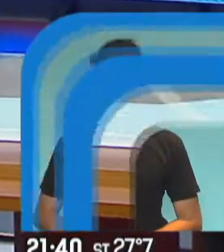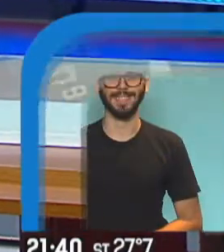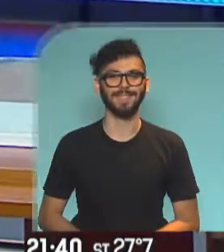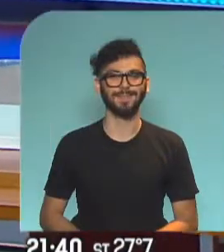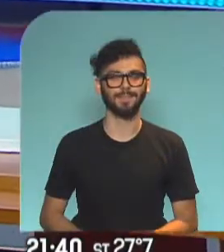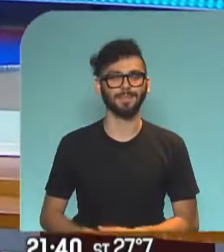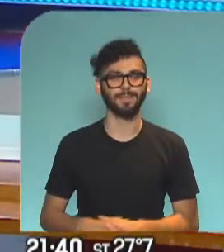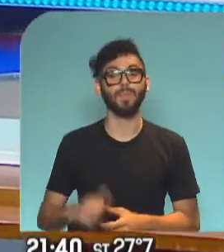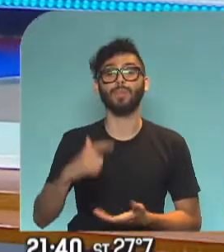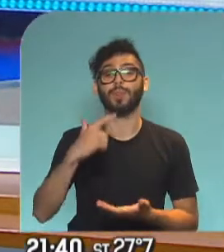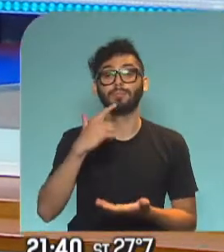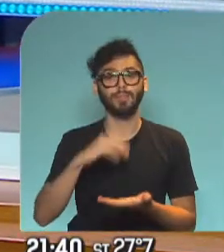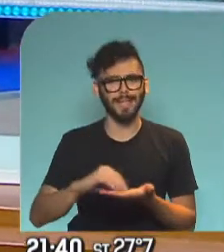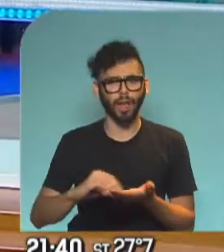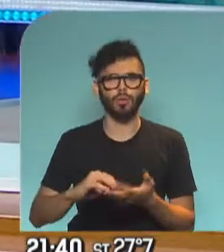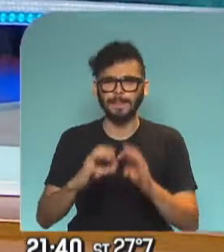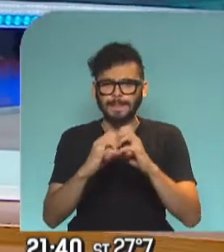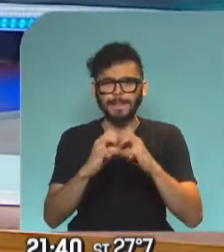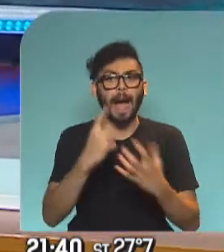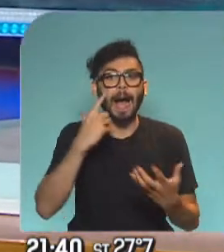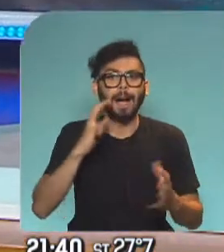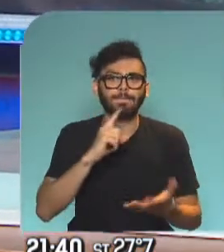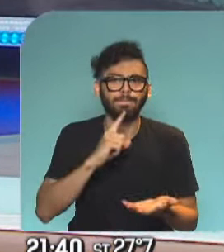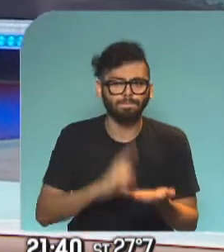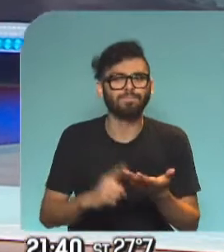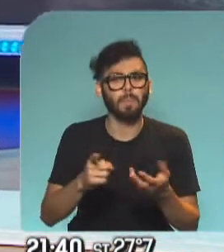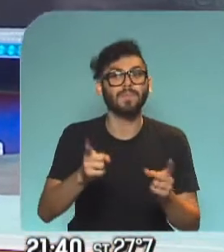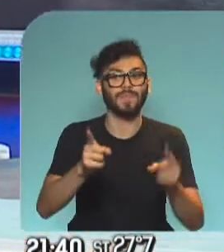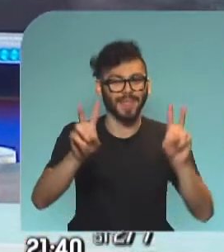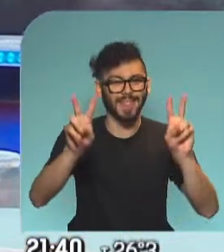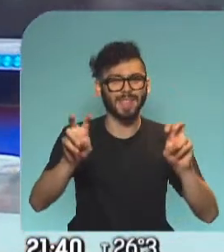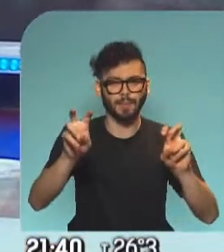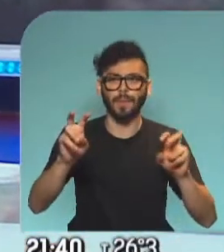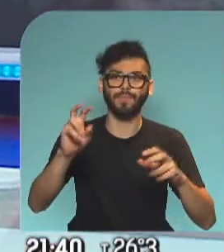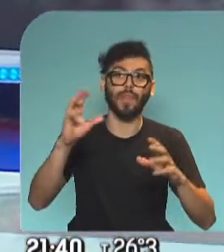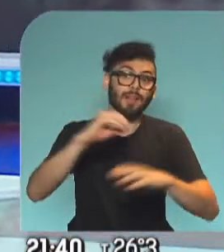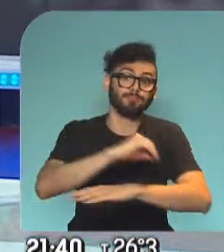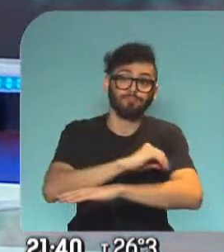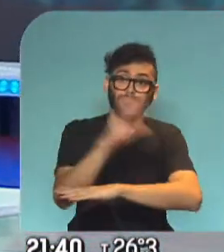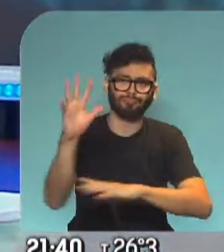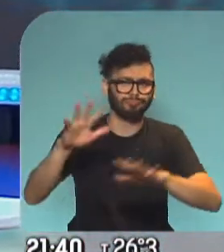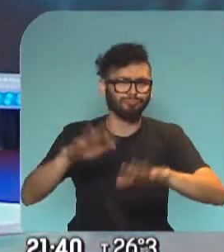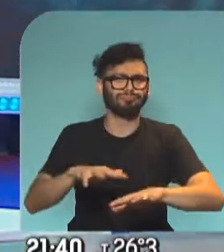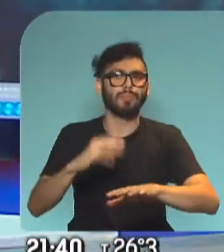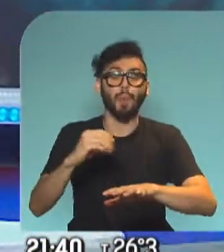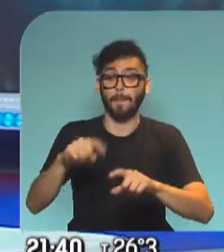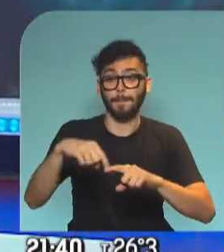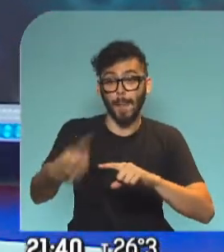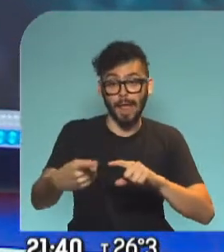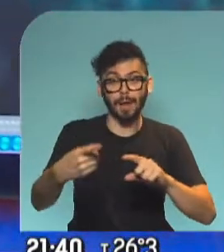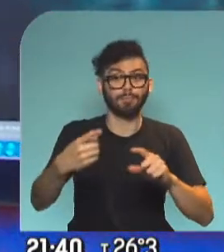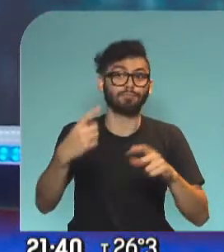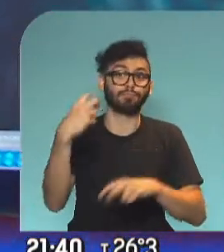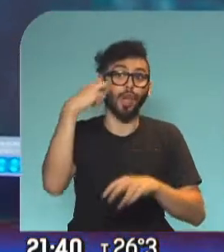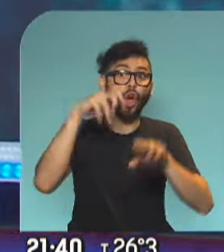Así es, el Senado decide, volvemos con el tema. Hay vigilia porque mañana se trata en el Parlamento